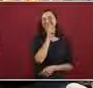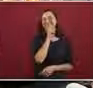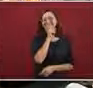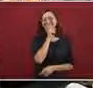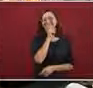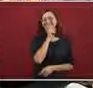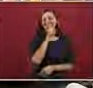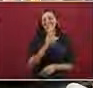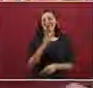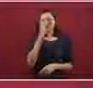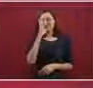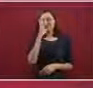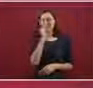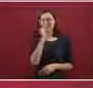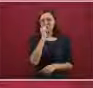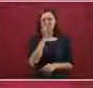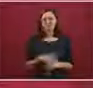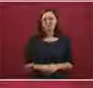acepten.